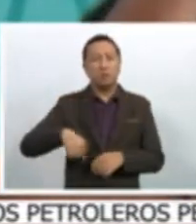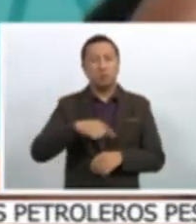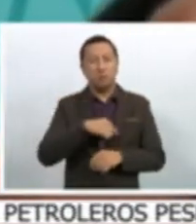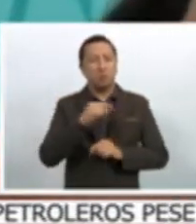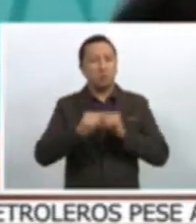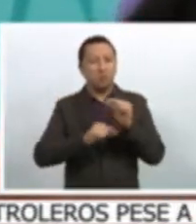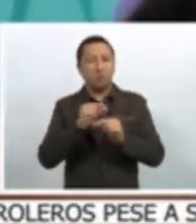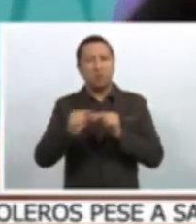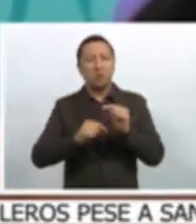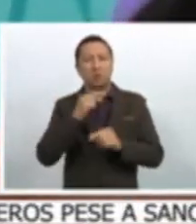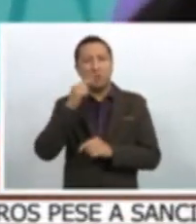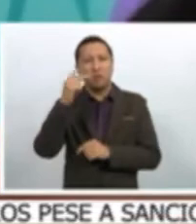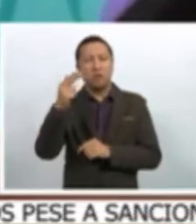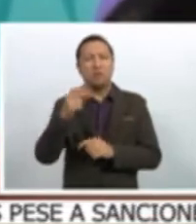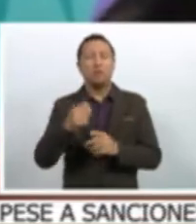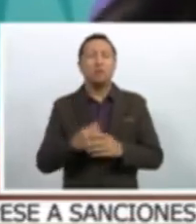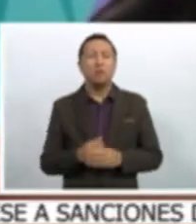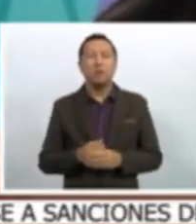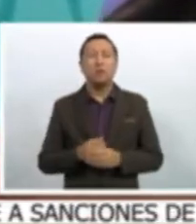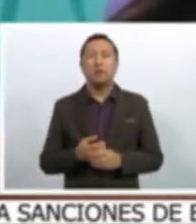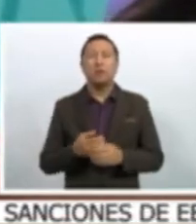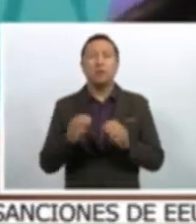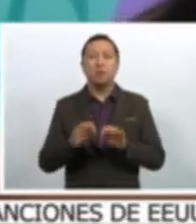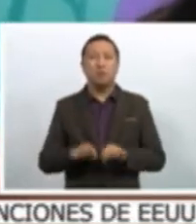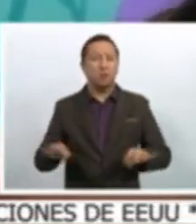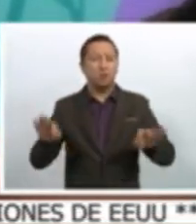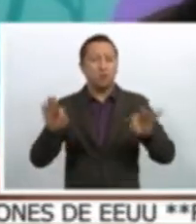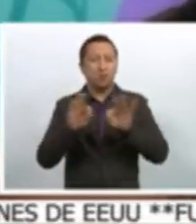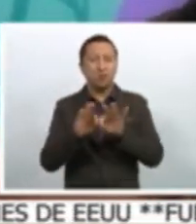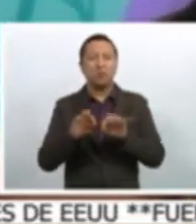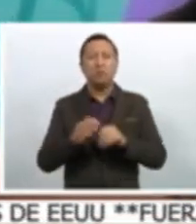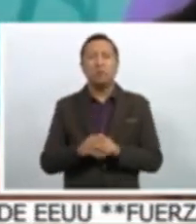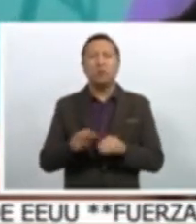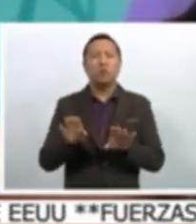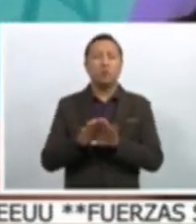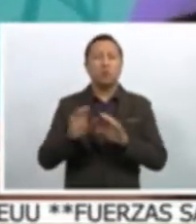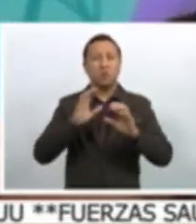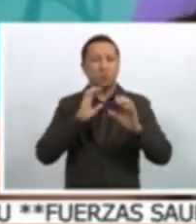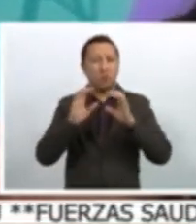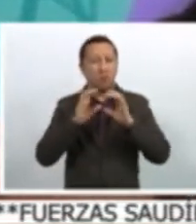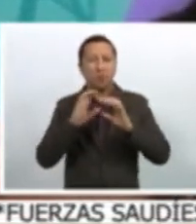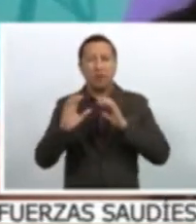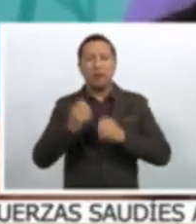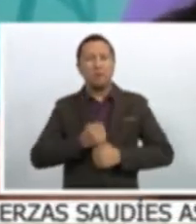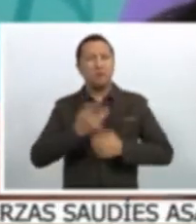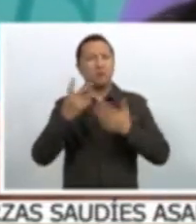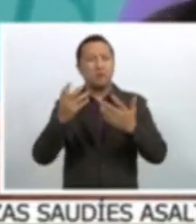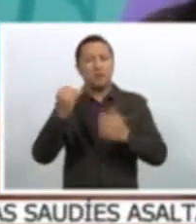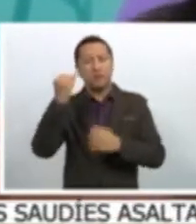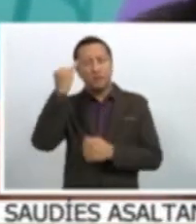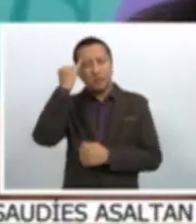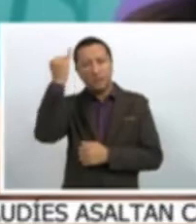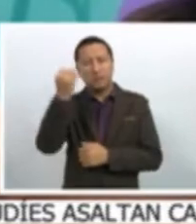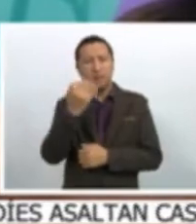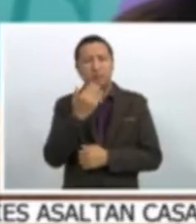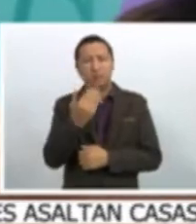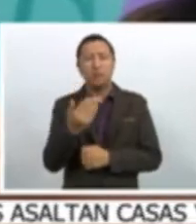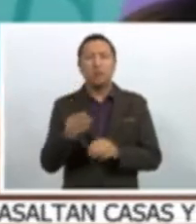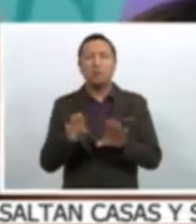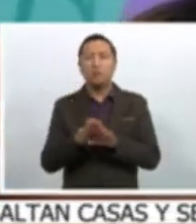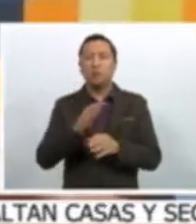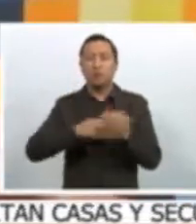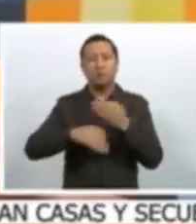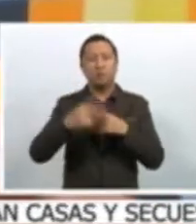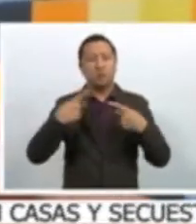incursionar en este tema de la oratoria y es muy importante saber cómo comunicarnos y cómo expresar nuestras ideas para todas las personas que nos están